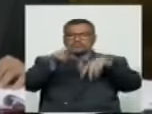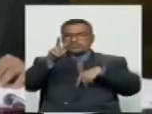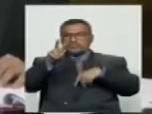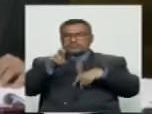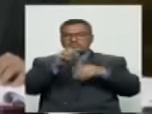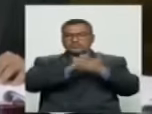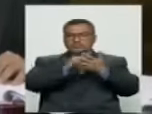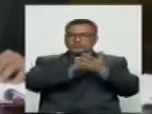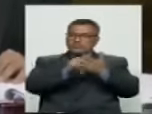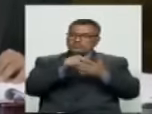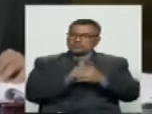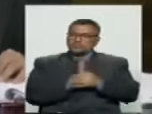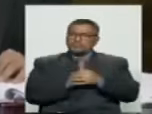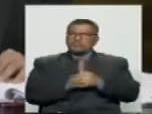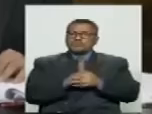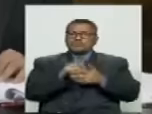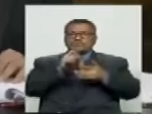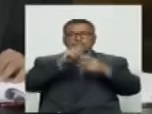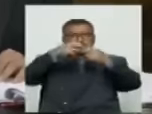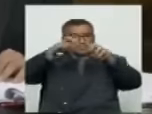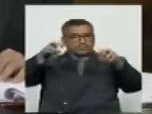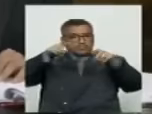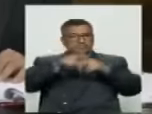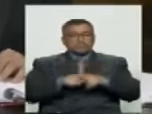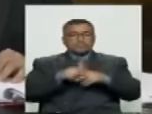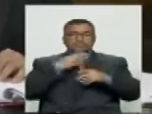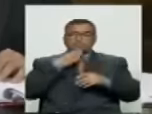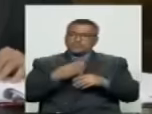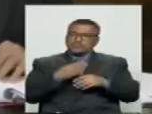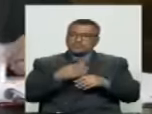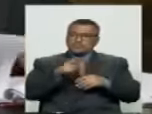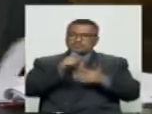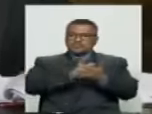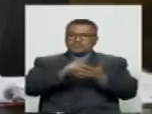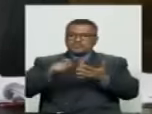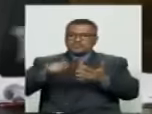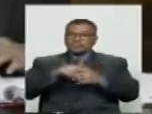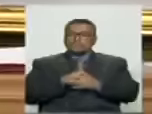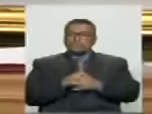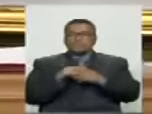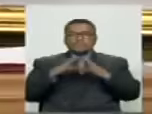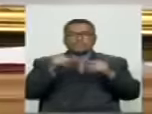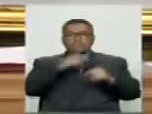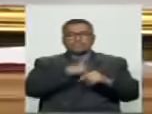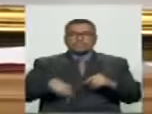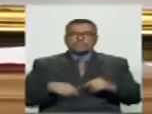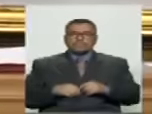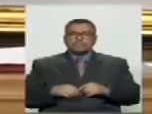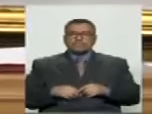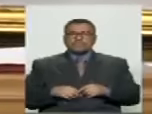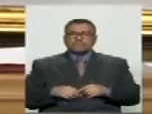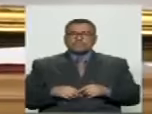quedando redactado en los siguientes términos. Epígrafe. Solicitud de registro. Es todo, presidente.